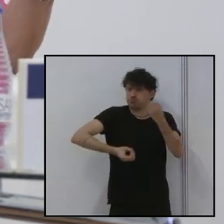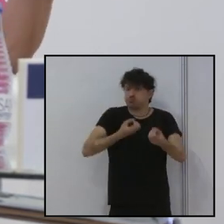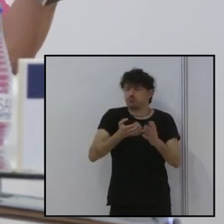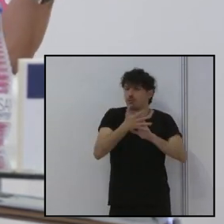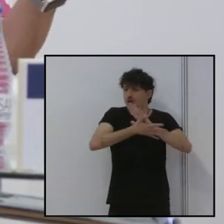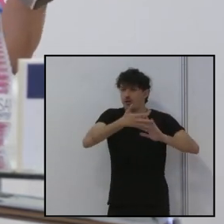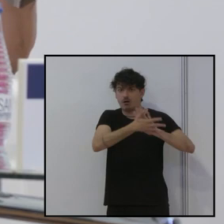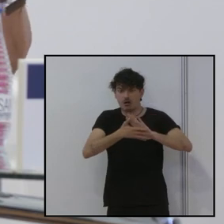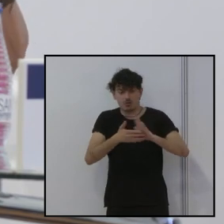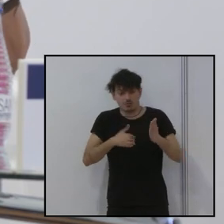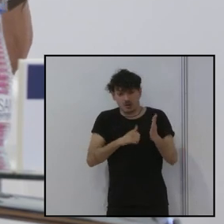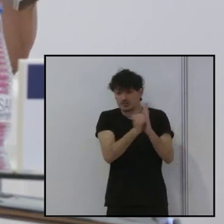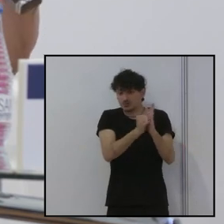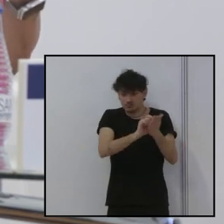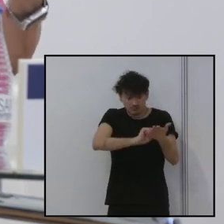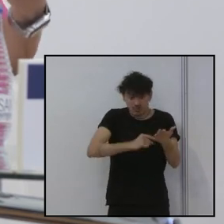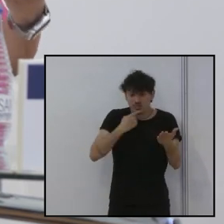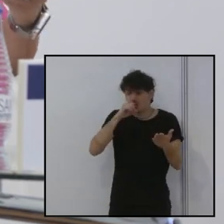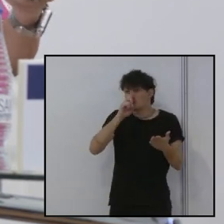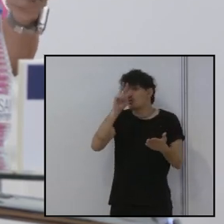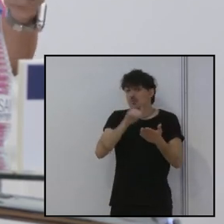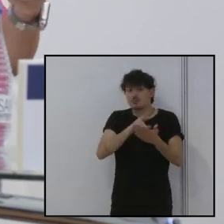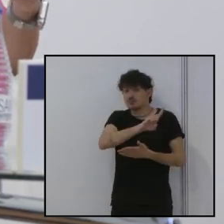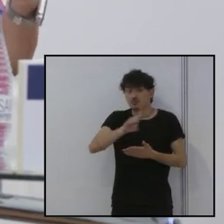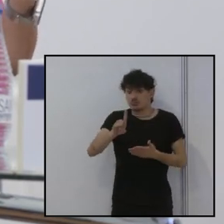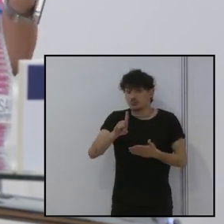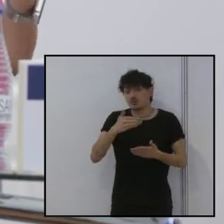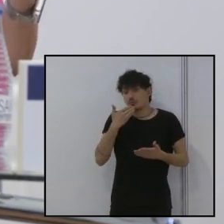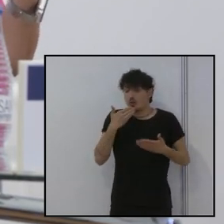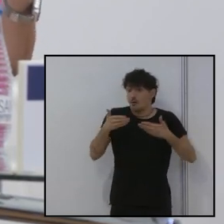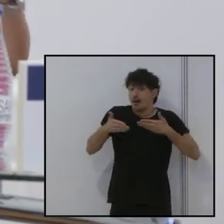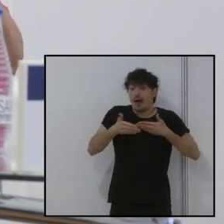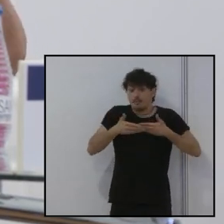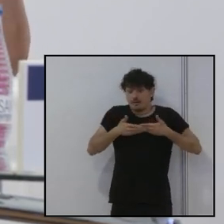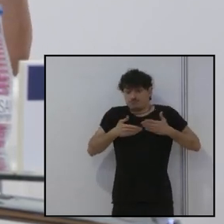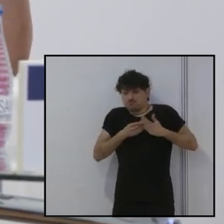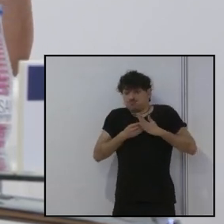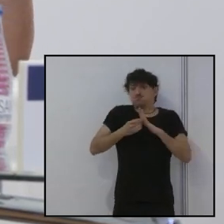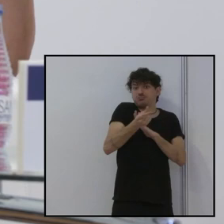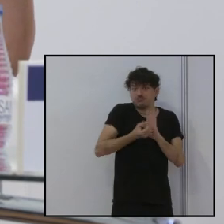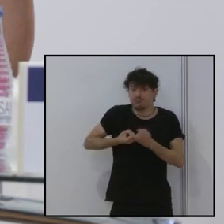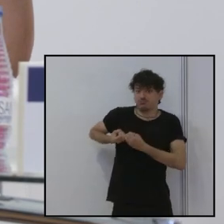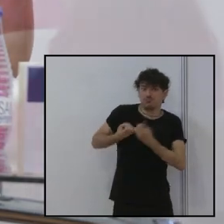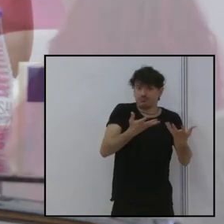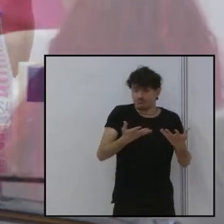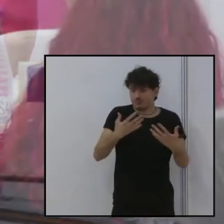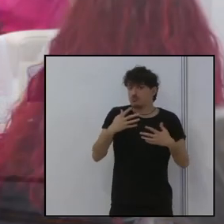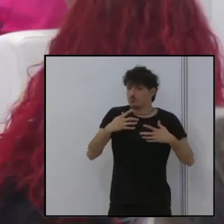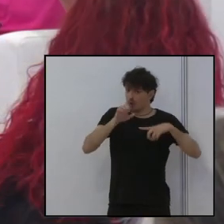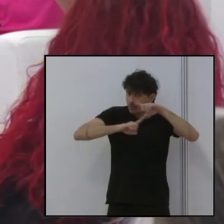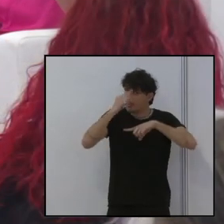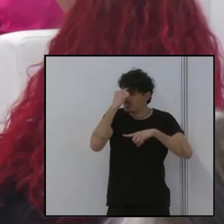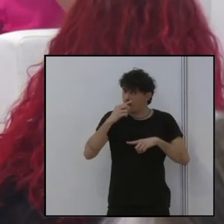un artículo que decía que 2021 había sido el año de la salida del armario de los trastornos mentales. Y es un poco como cualquier salida del armario.